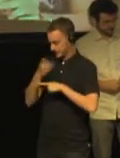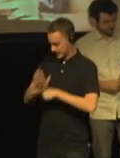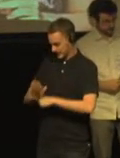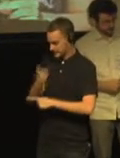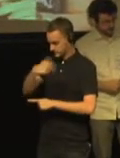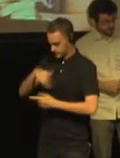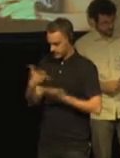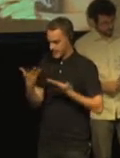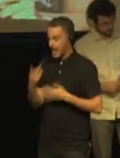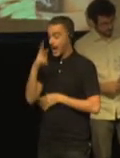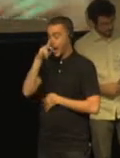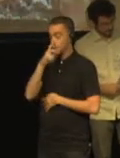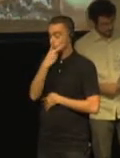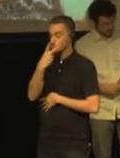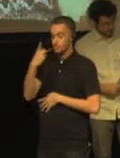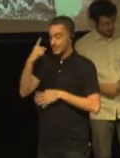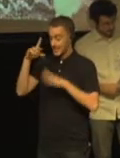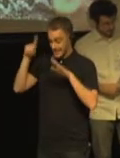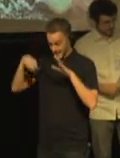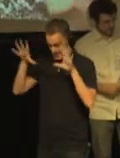2010,